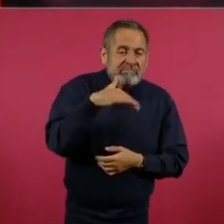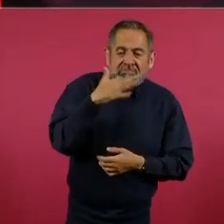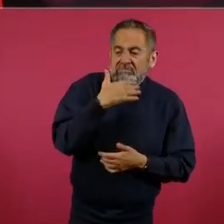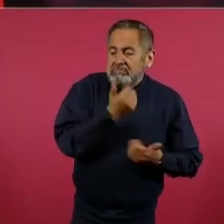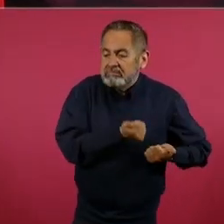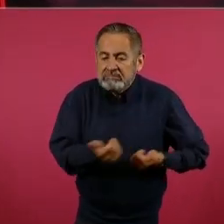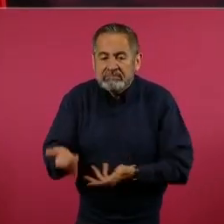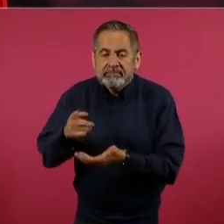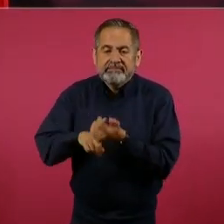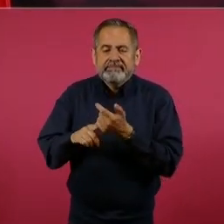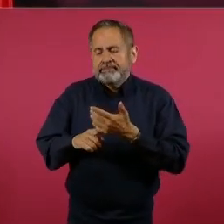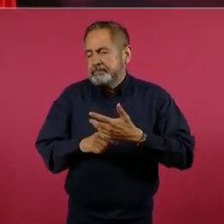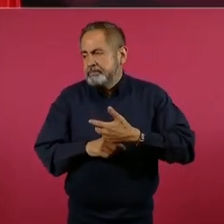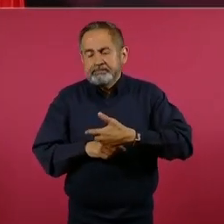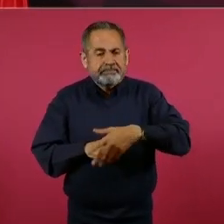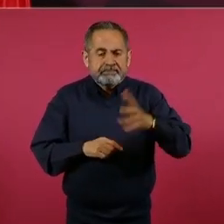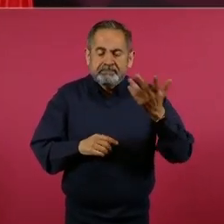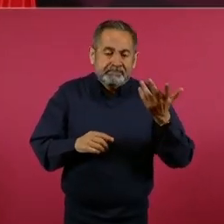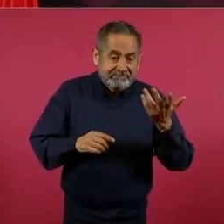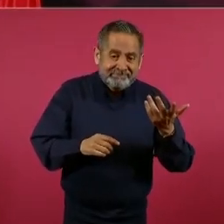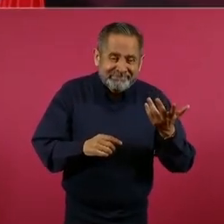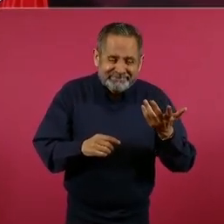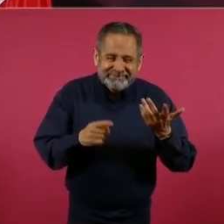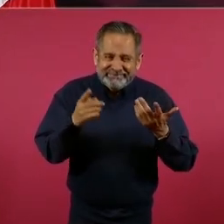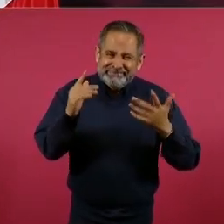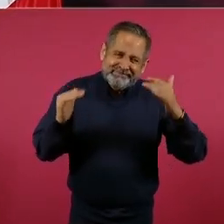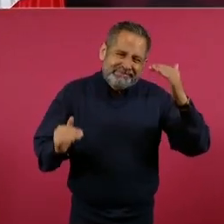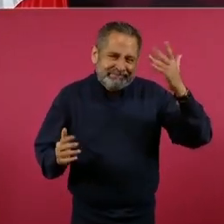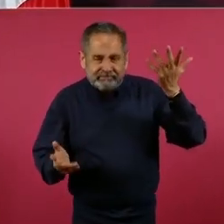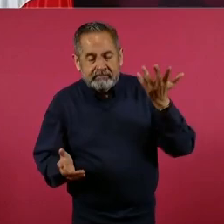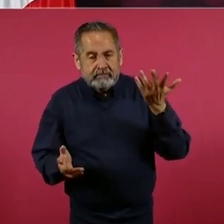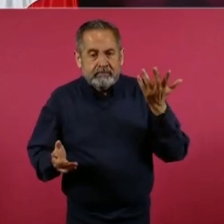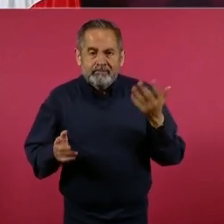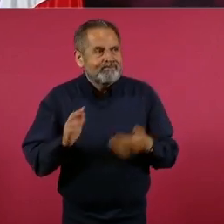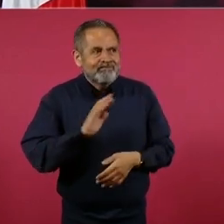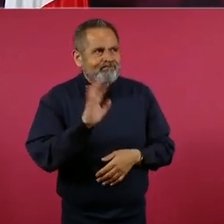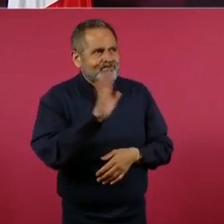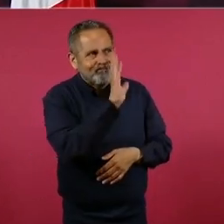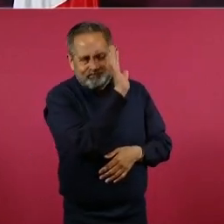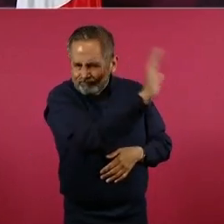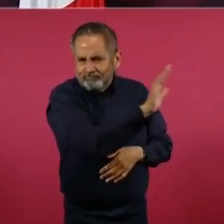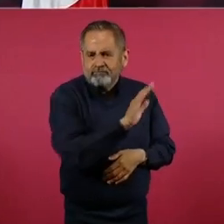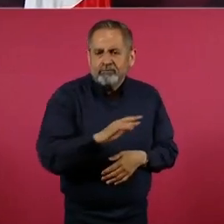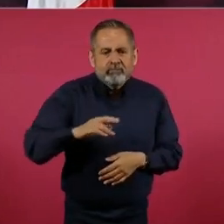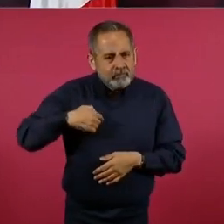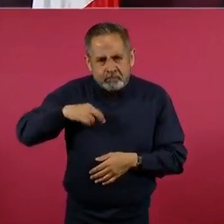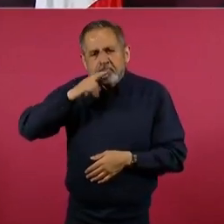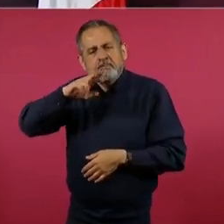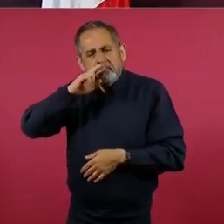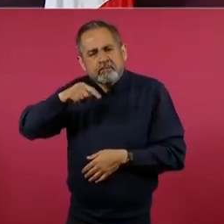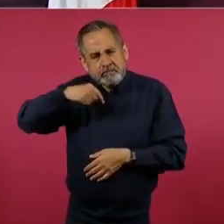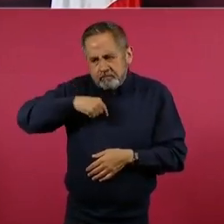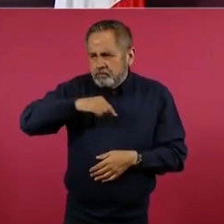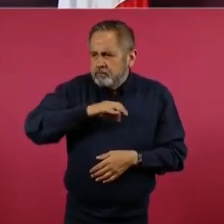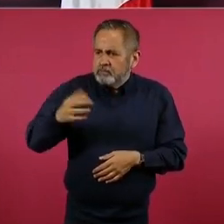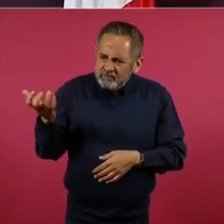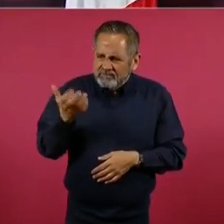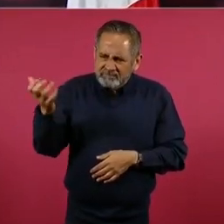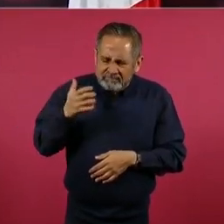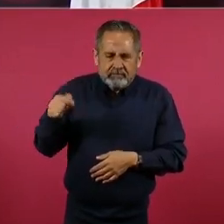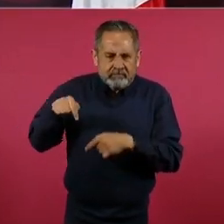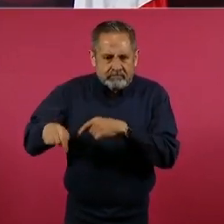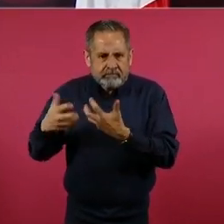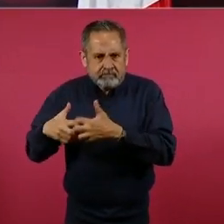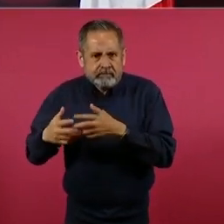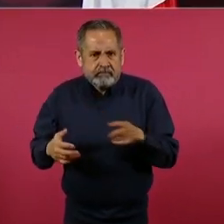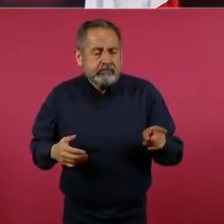hay muchos productos que podríamos nosotros producir, desde luego en